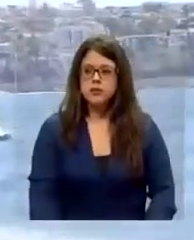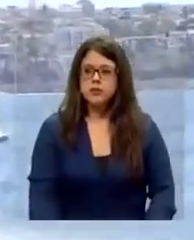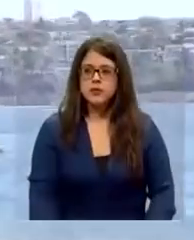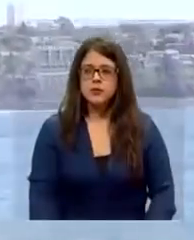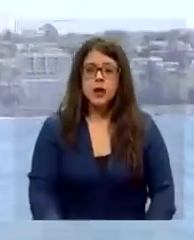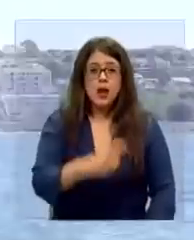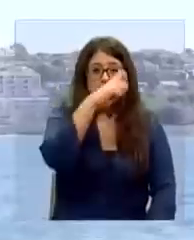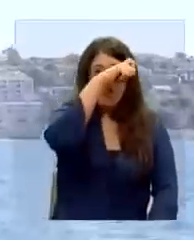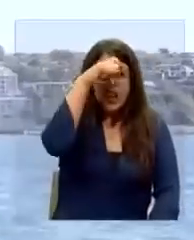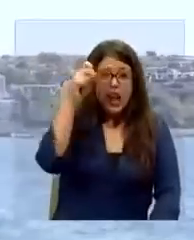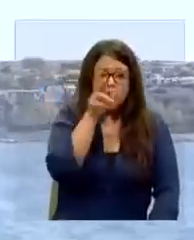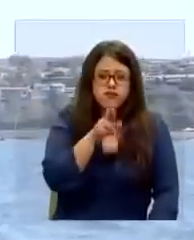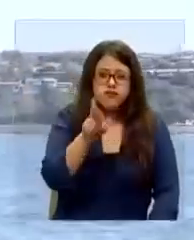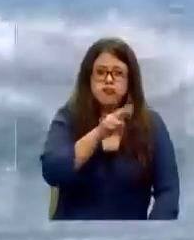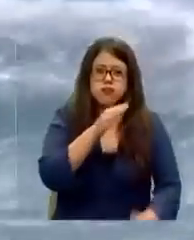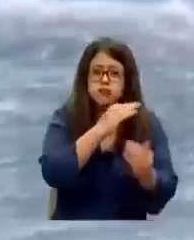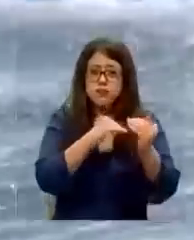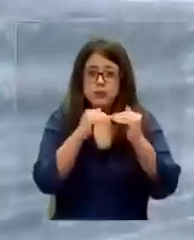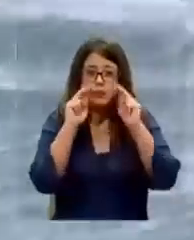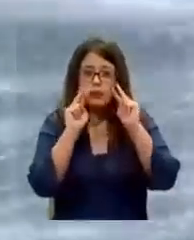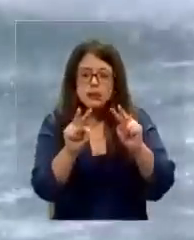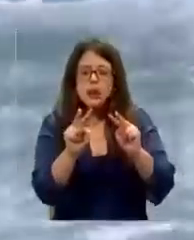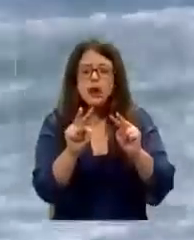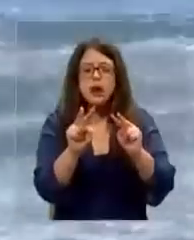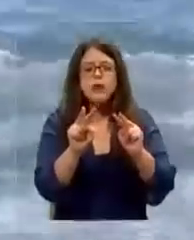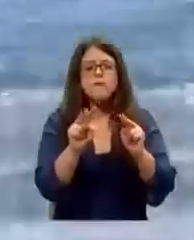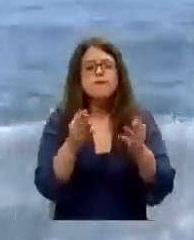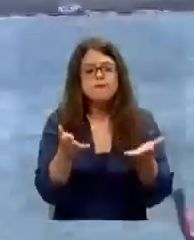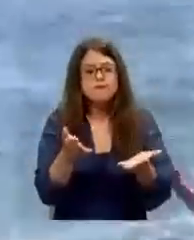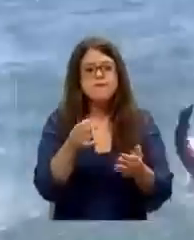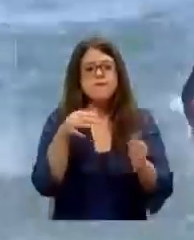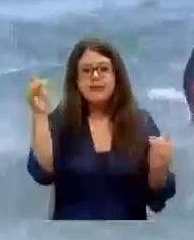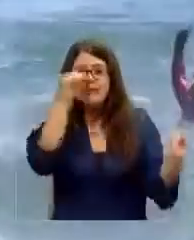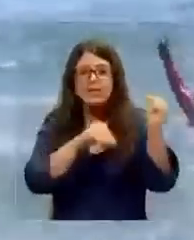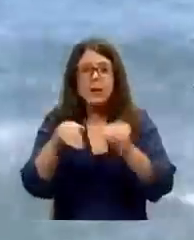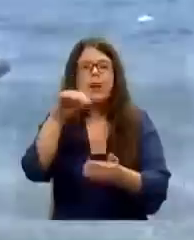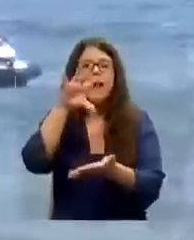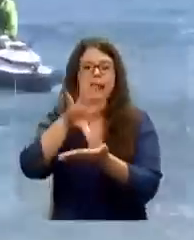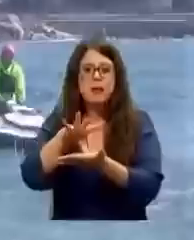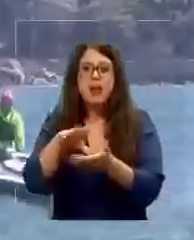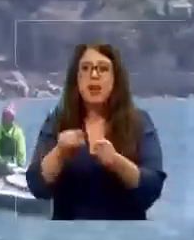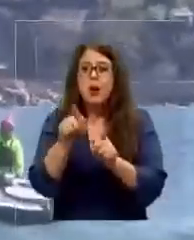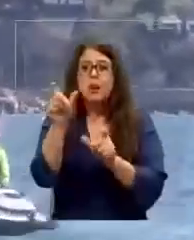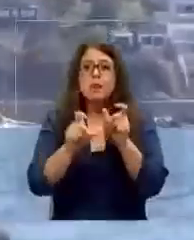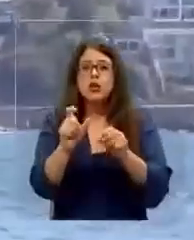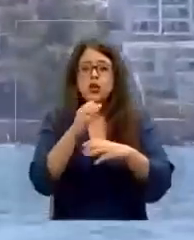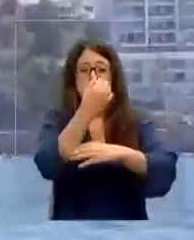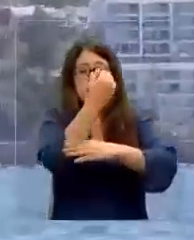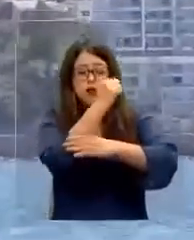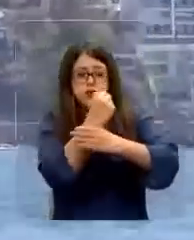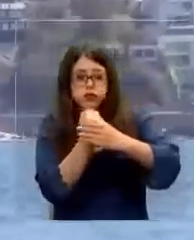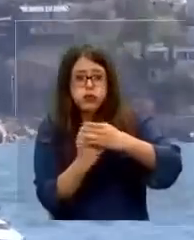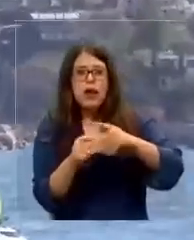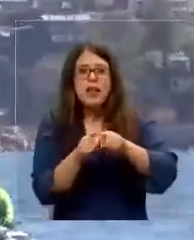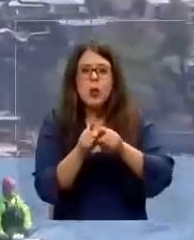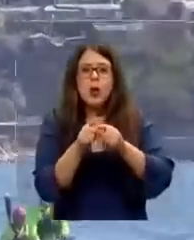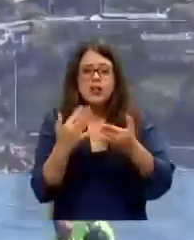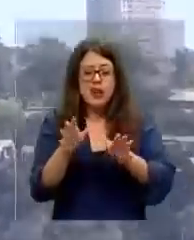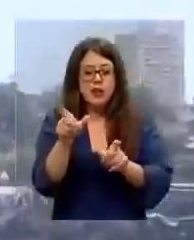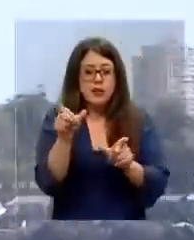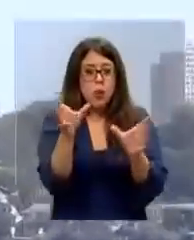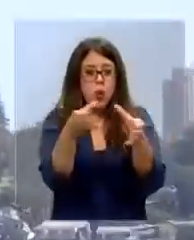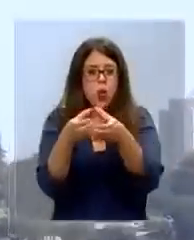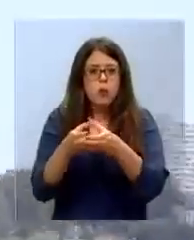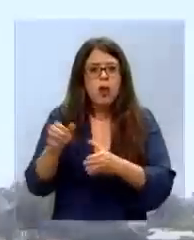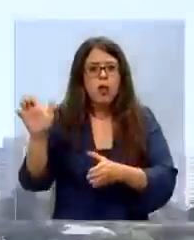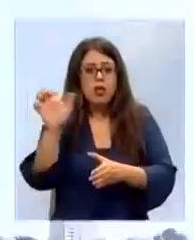Cada verano imágenes como estas son habituales en las playas del país. Temerarios bañistas en peligro de inmersión que movilizan a los equipos de rescate